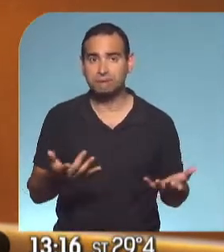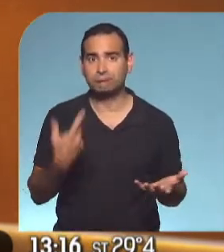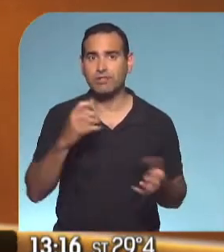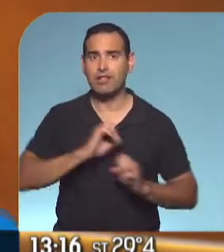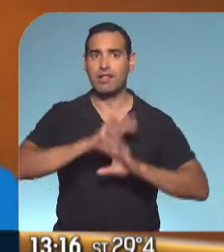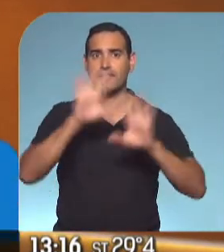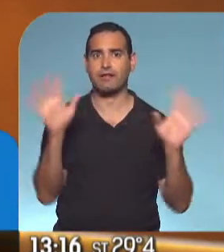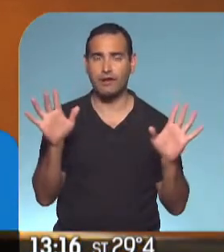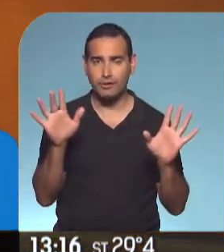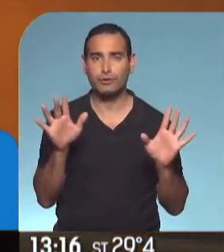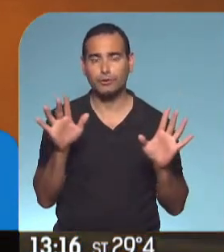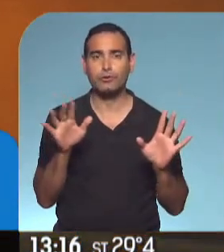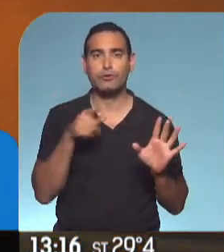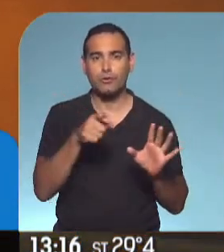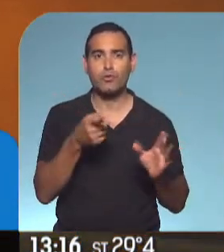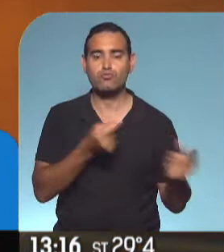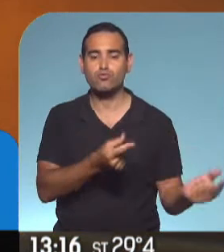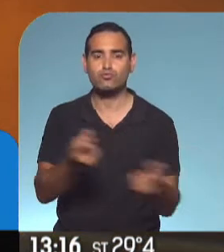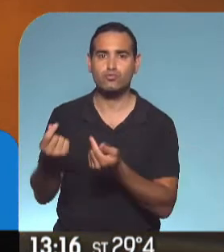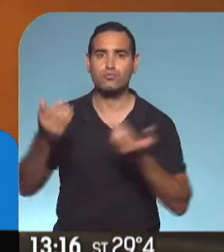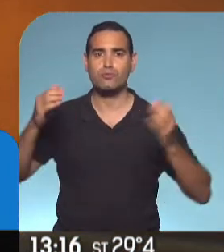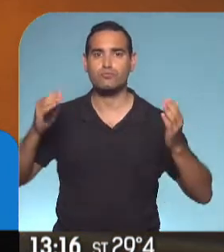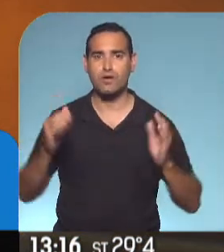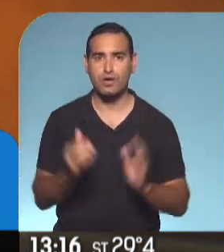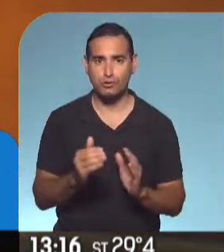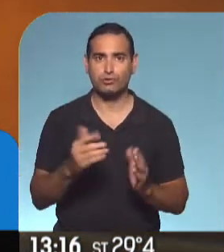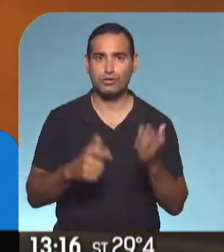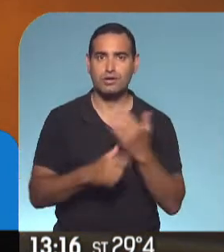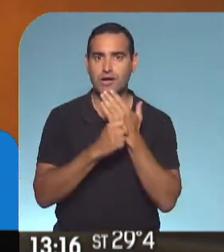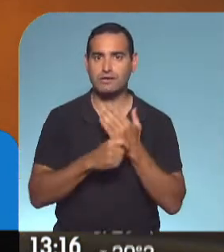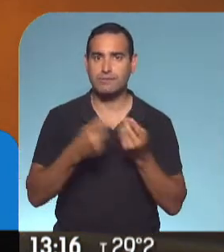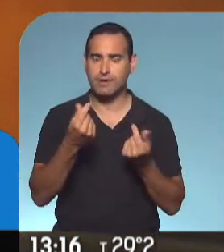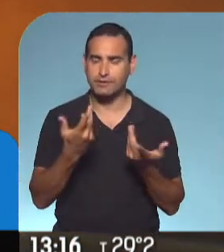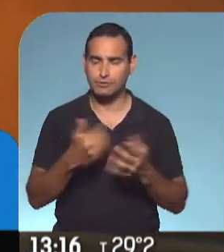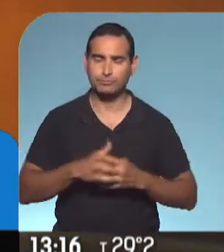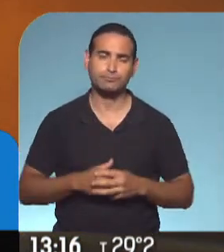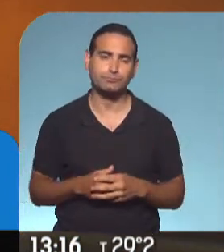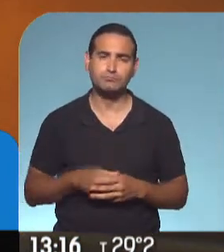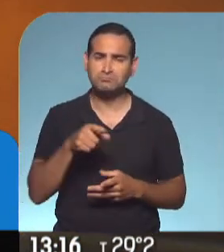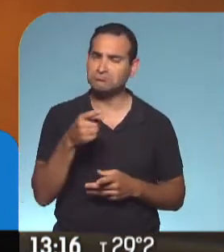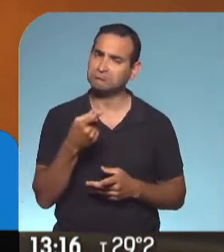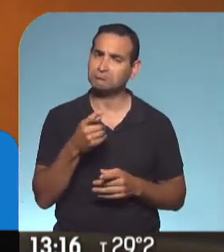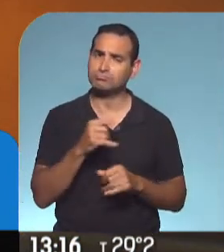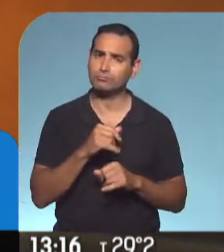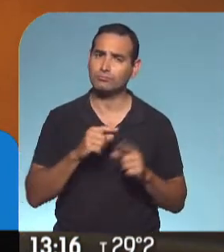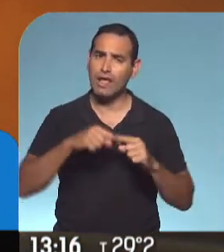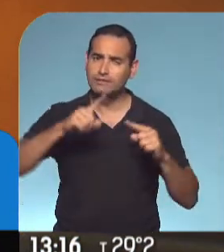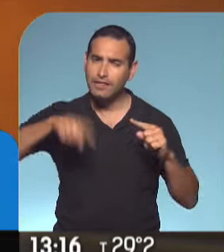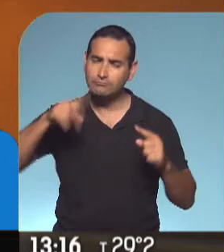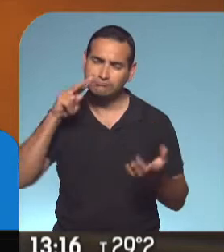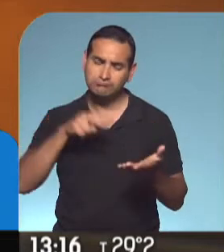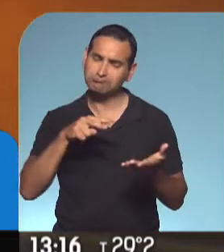estrecha entre lo que es la caída del consumo y los precios las carnes pero hay un dato curioso que venían las estadísticas que